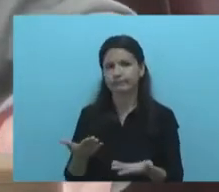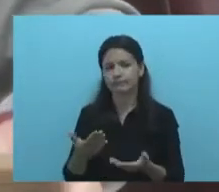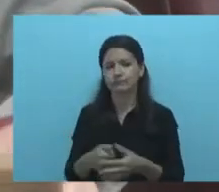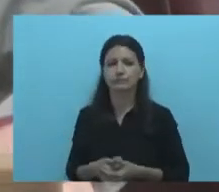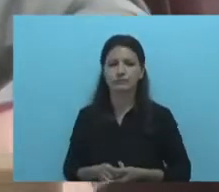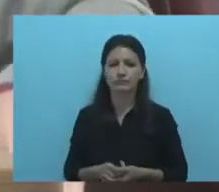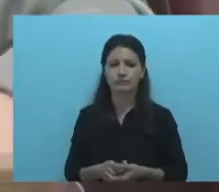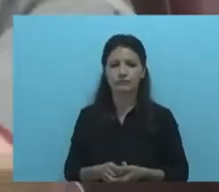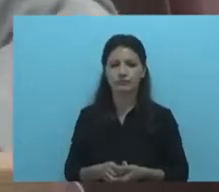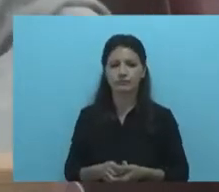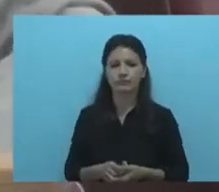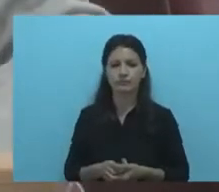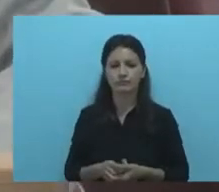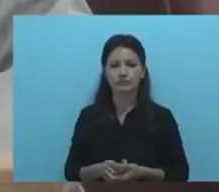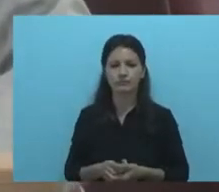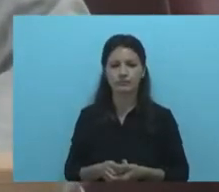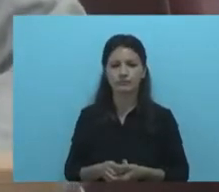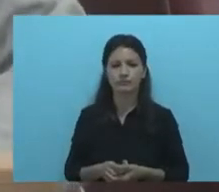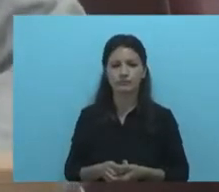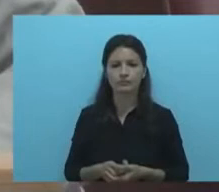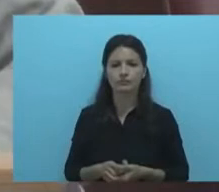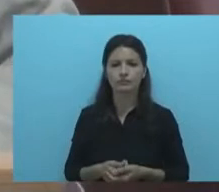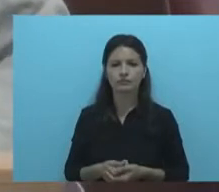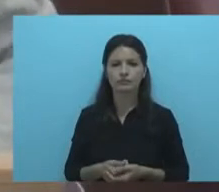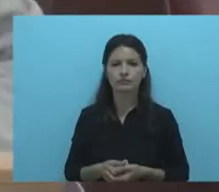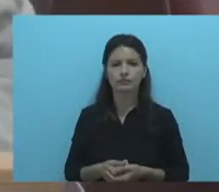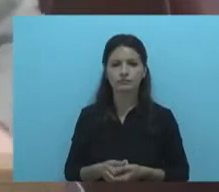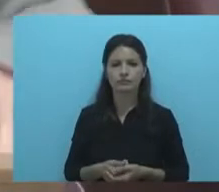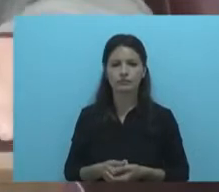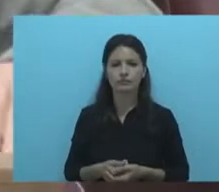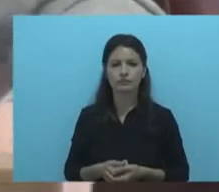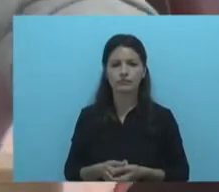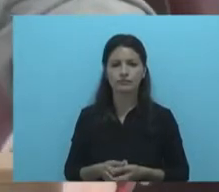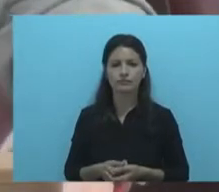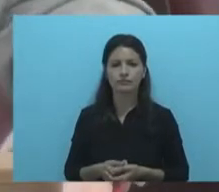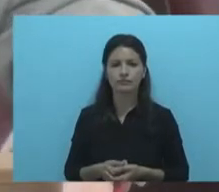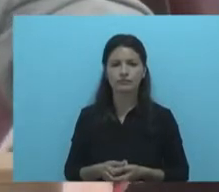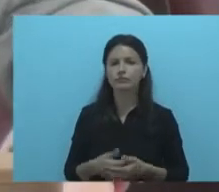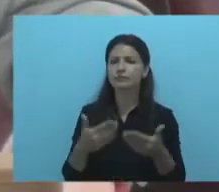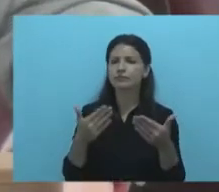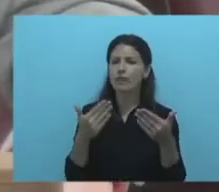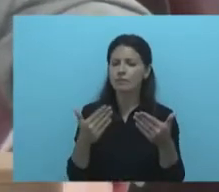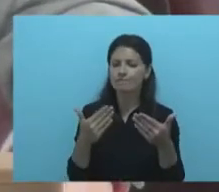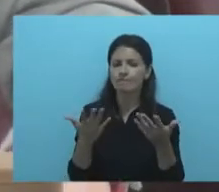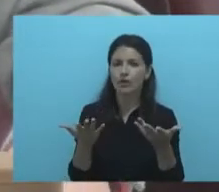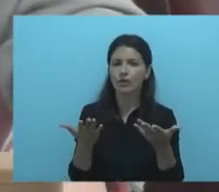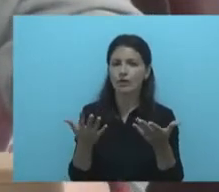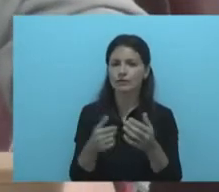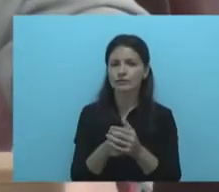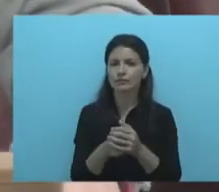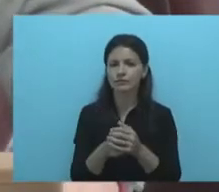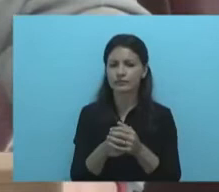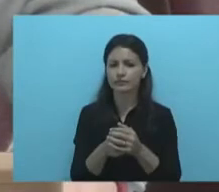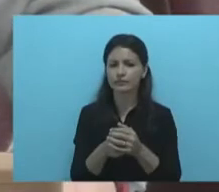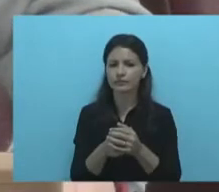haga y que podamos establecer como política de Estado, en línea con lo que se han dado